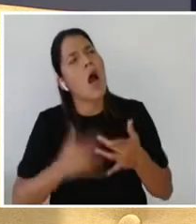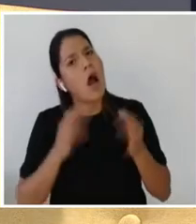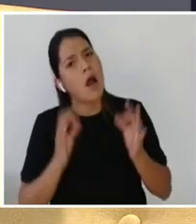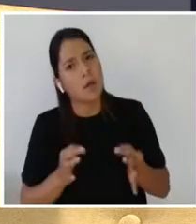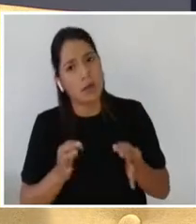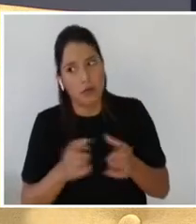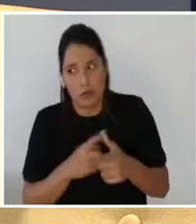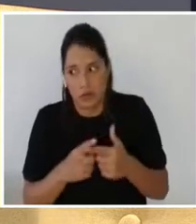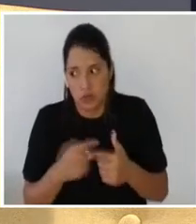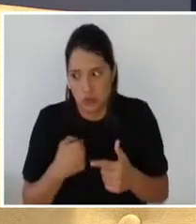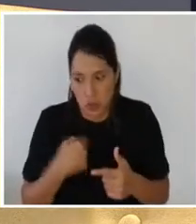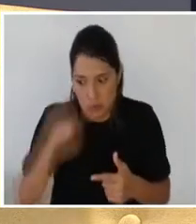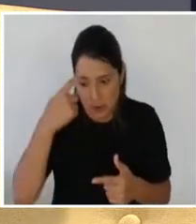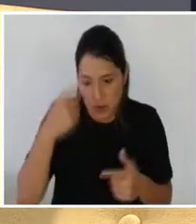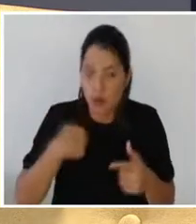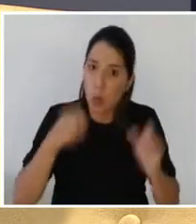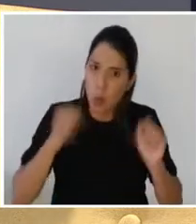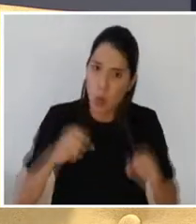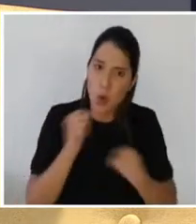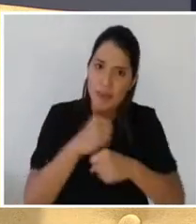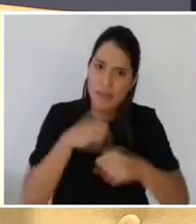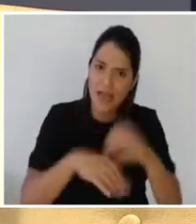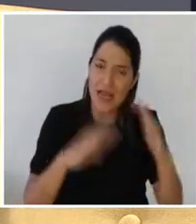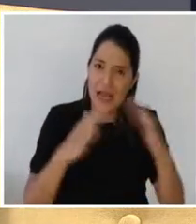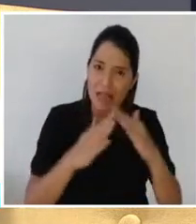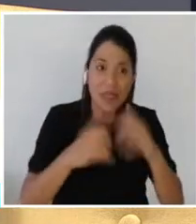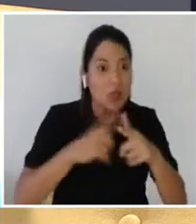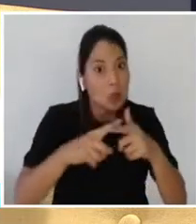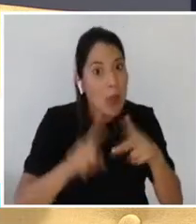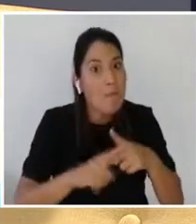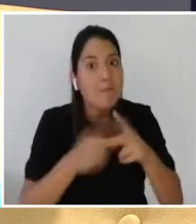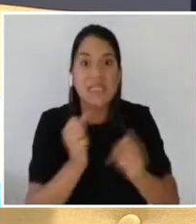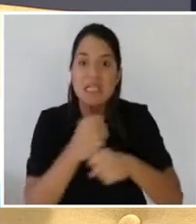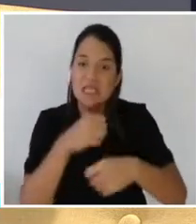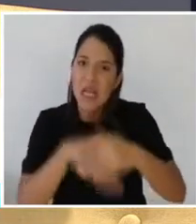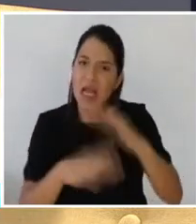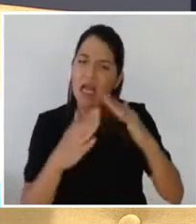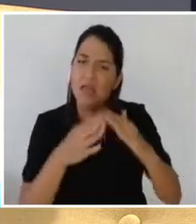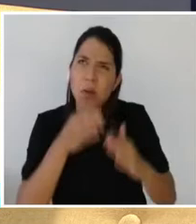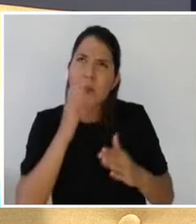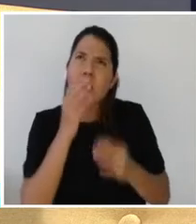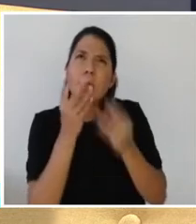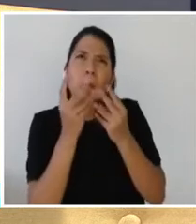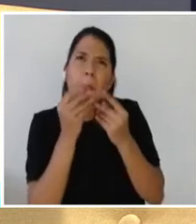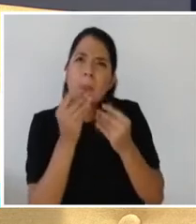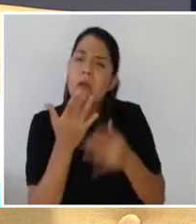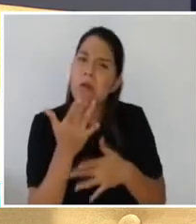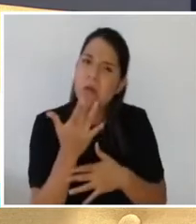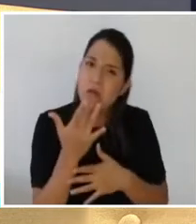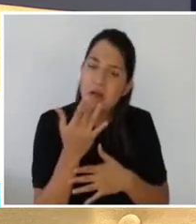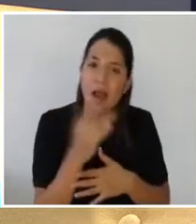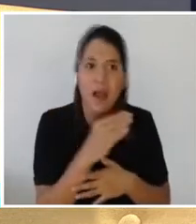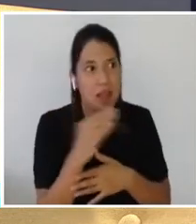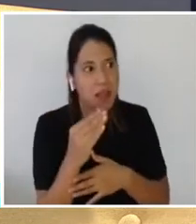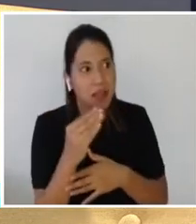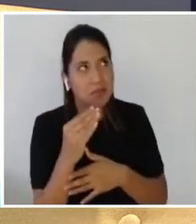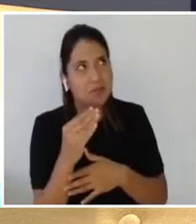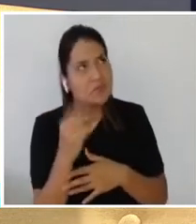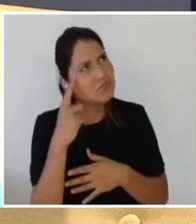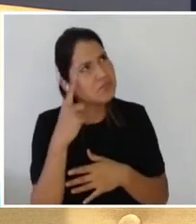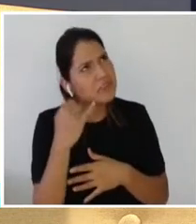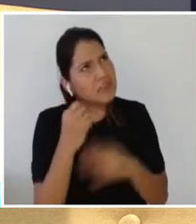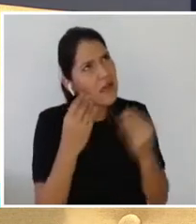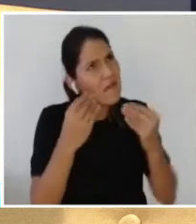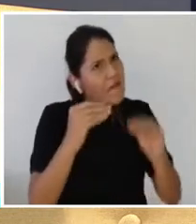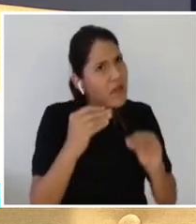qué no hacemos en la casa? Y empecé a hacer en la casa y digo yo, sabe rico, que ¿y si vendo? ¿Y si voy a alguna